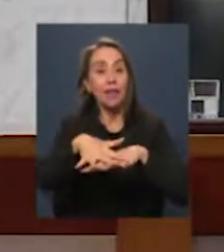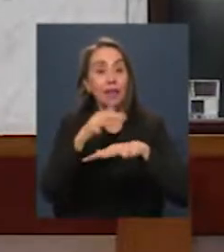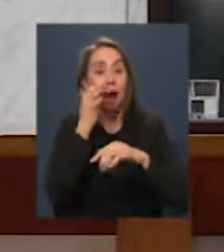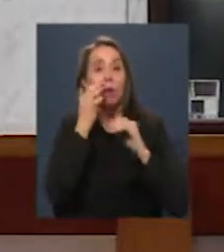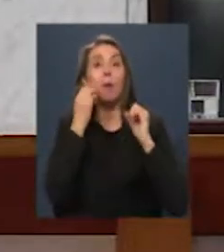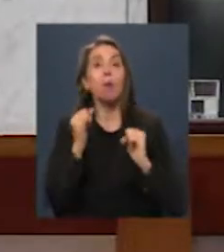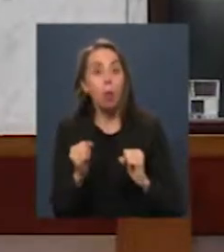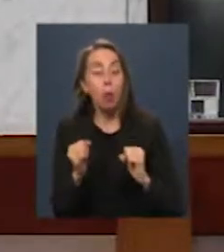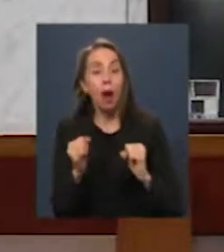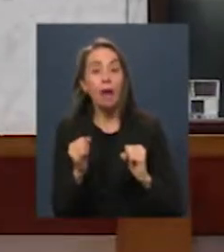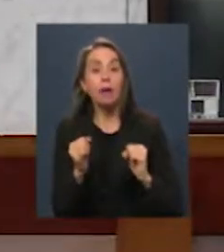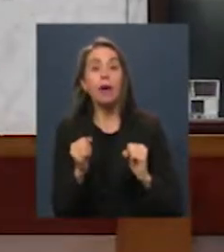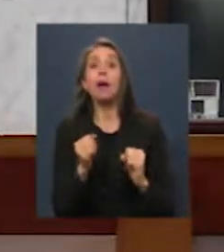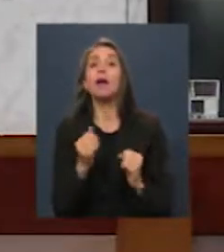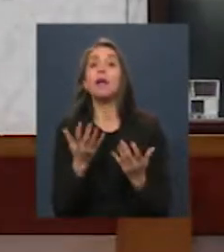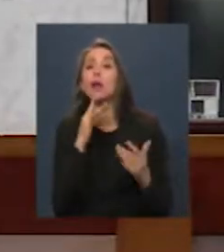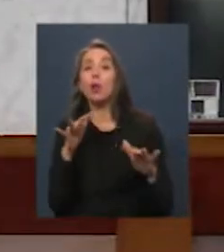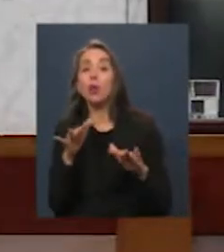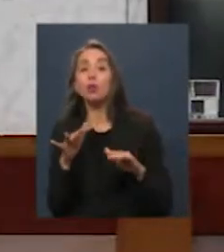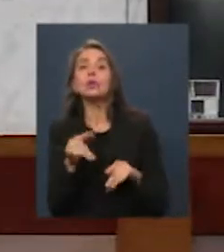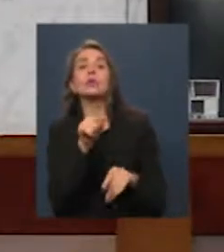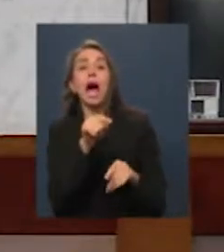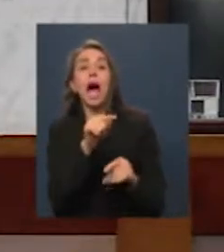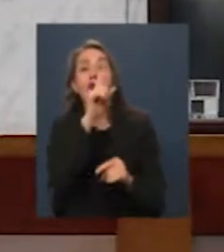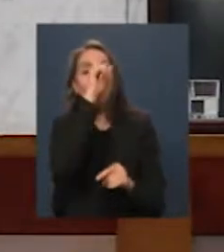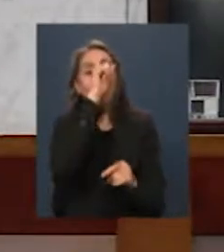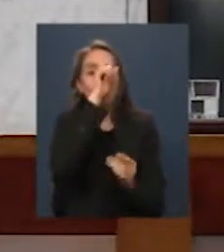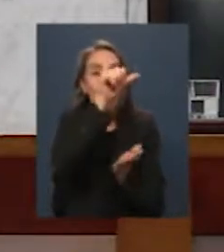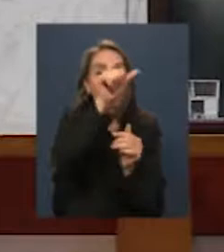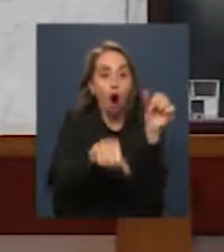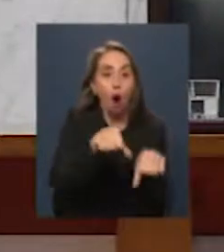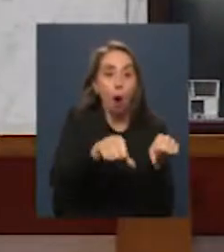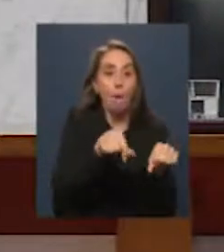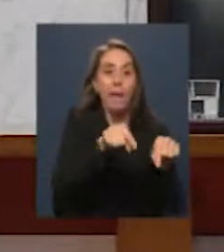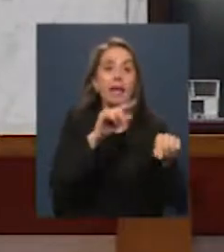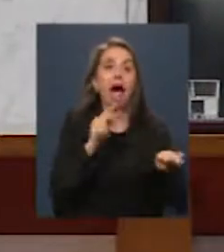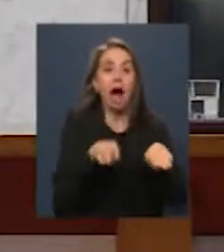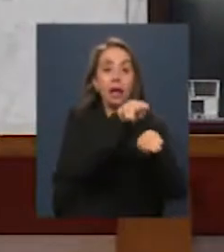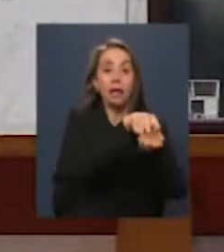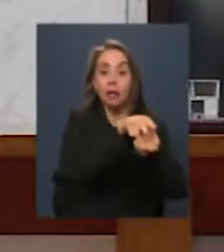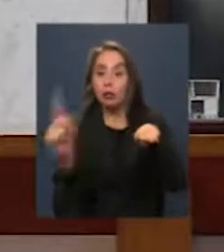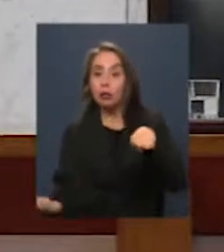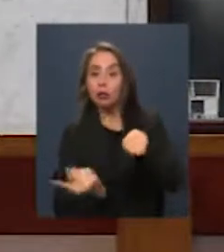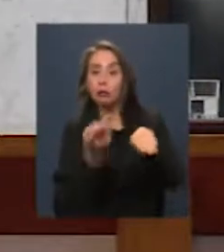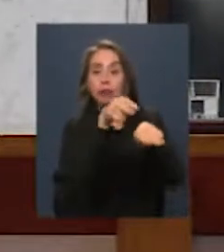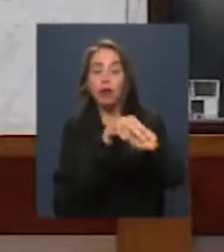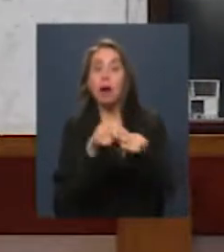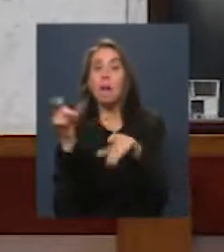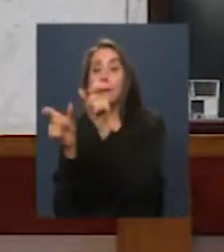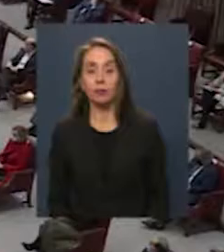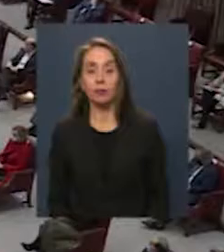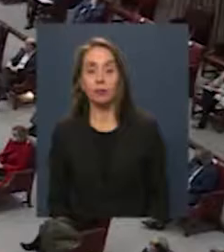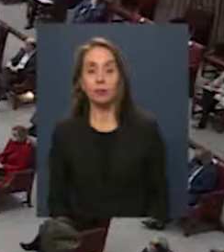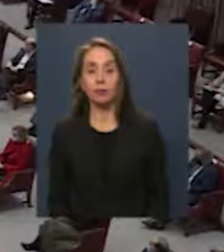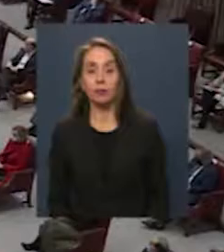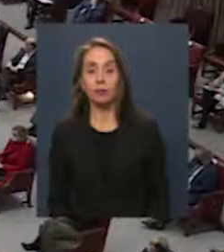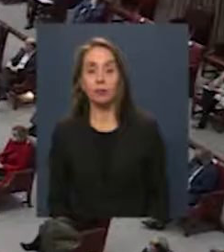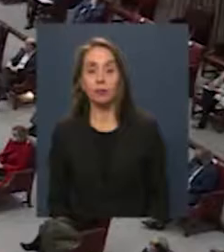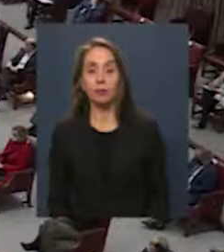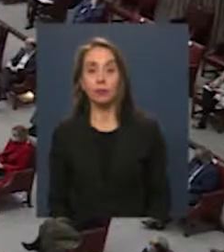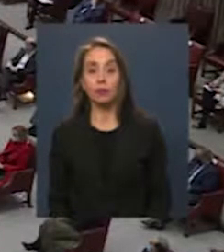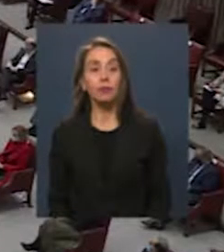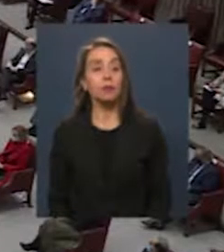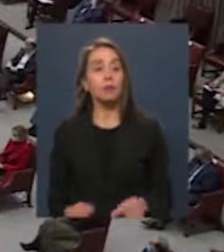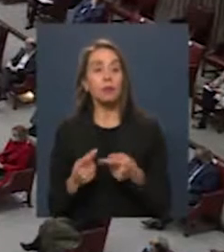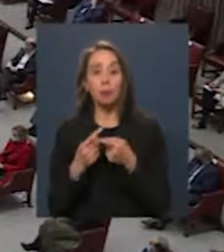optimizar el uso de pabellones y atender rápidamente a aquellas personas que más lo necesitan. Por otra